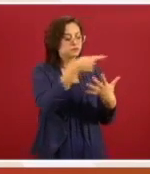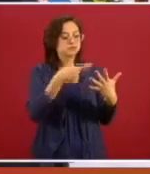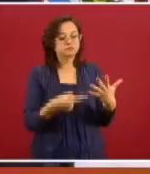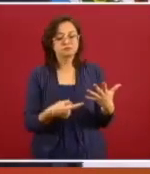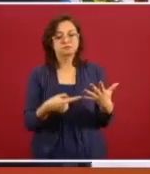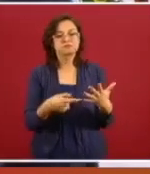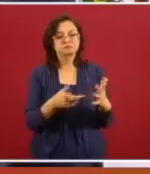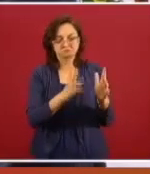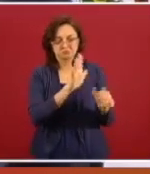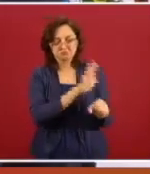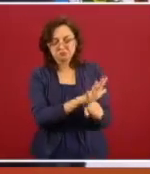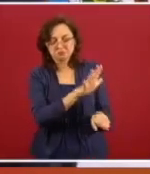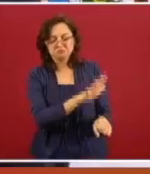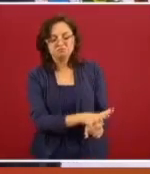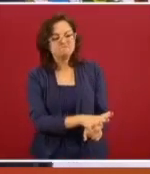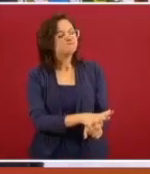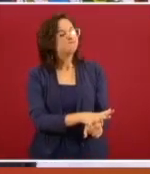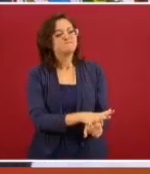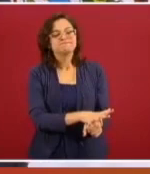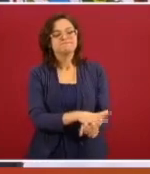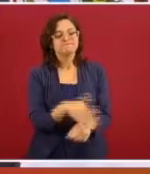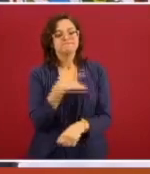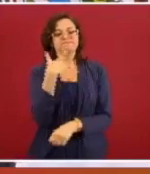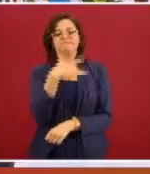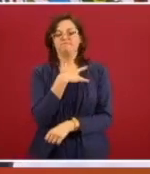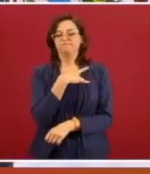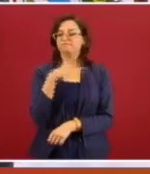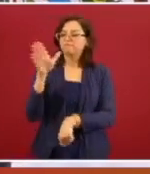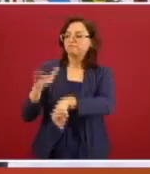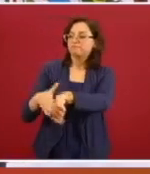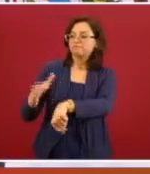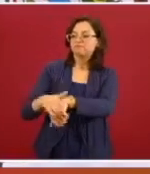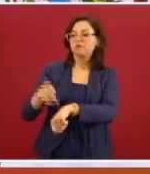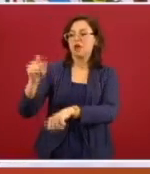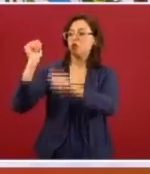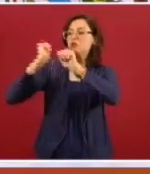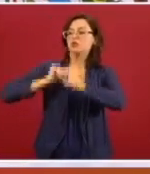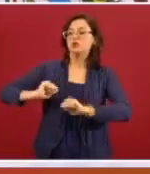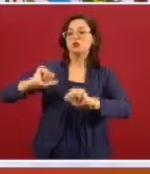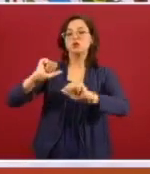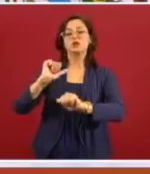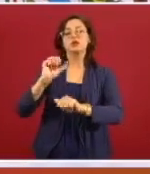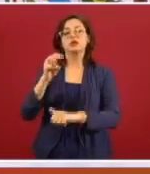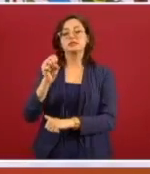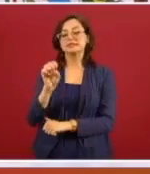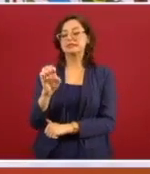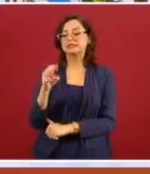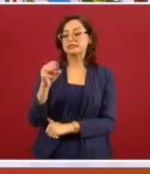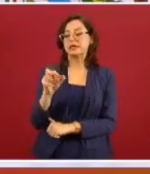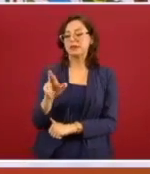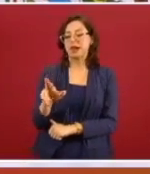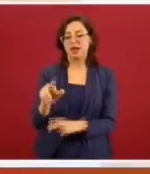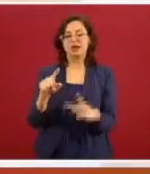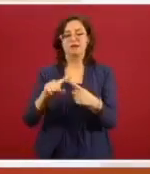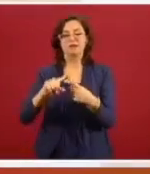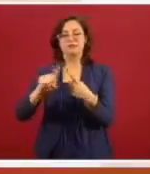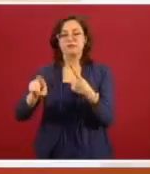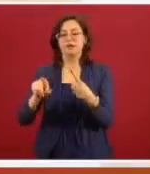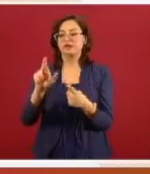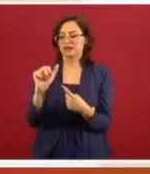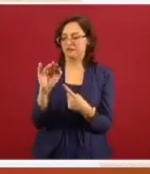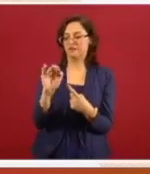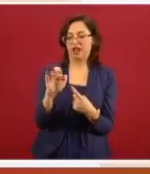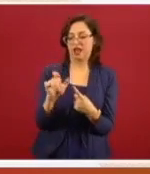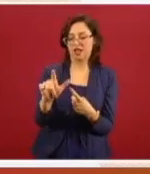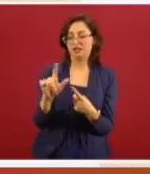instruí al almirante secretario de Marina, Rafael Ojeda Durán, y